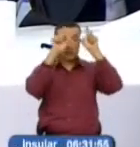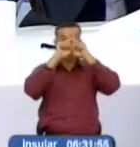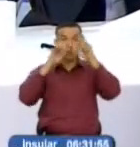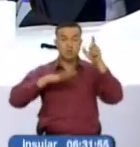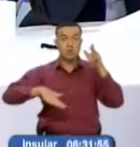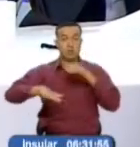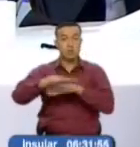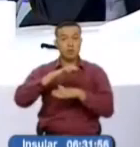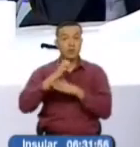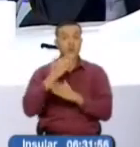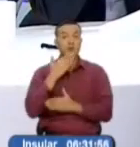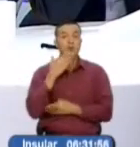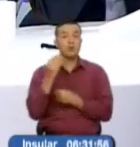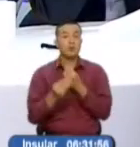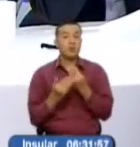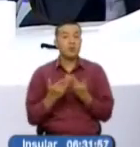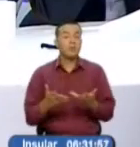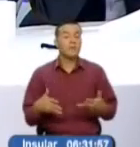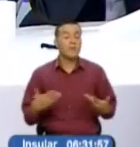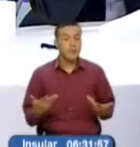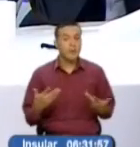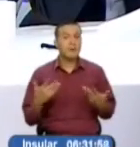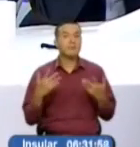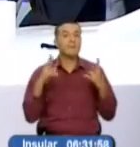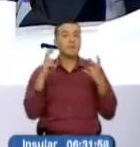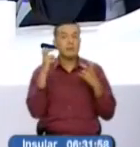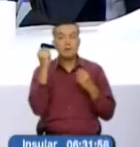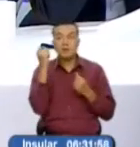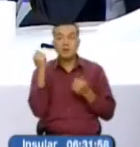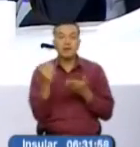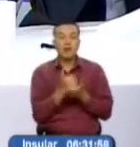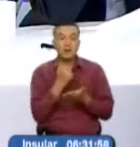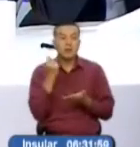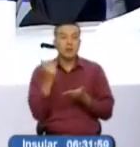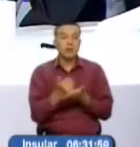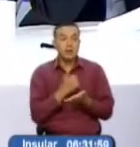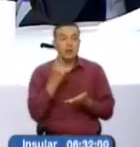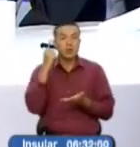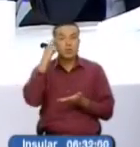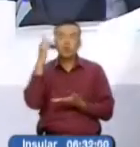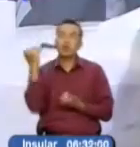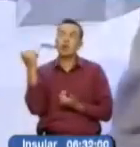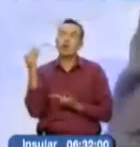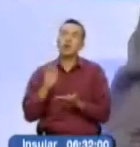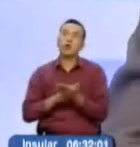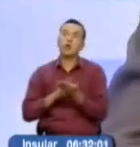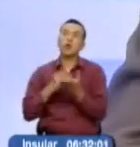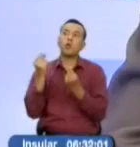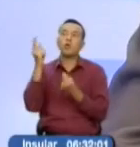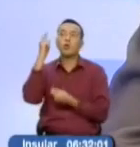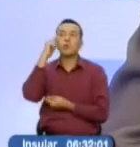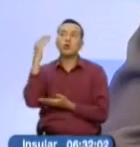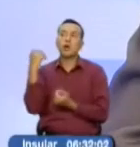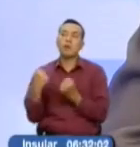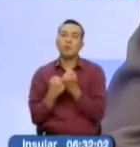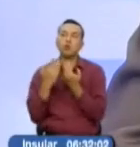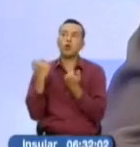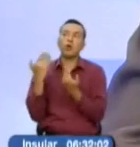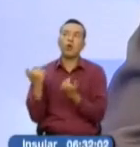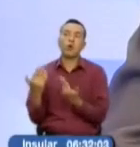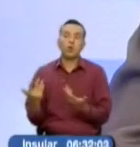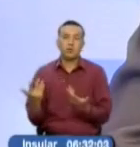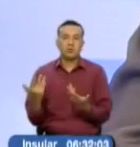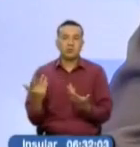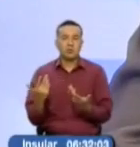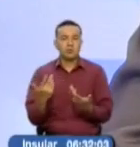ecuatoriana es que tiende funcionar en el modo rentista no que que el estado me dé que el estado me apoye etcétera